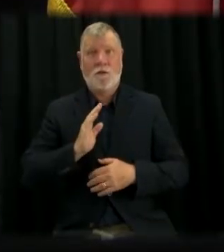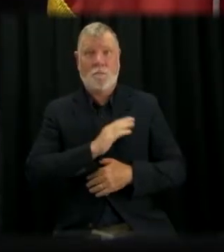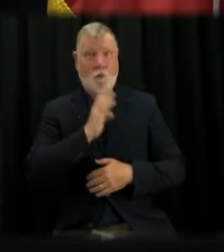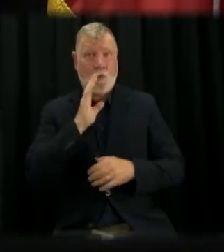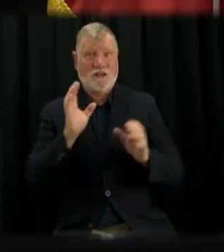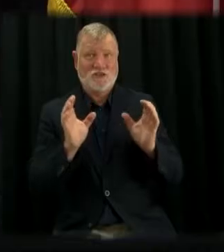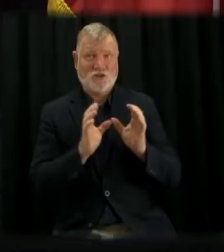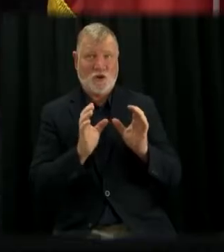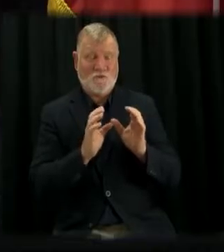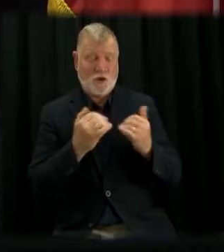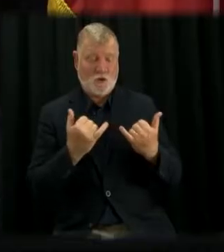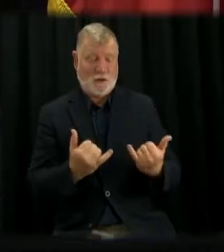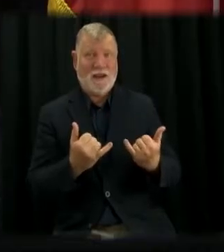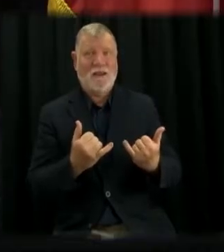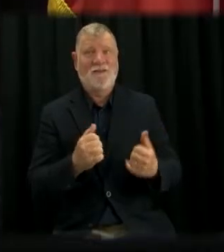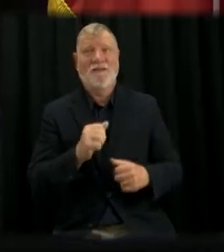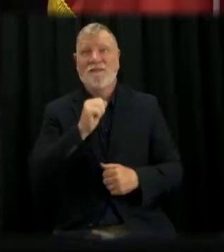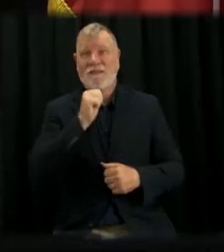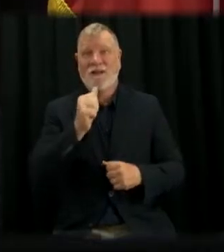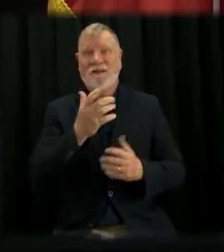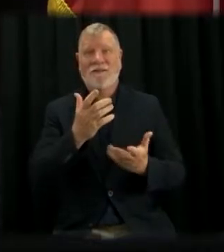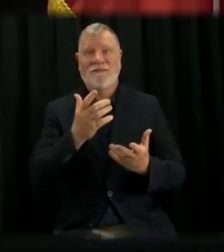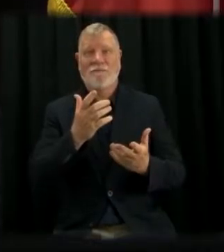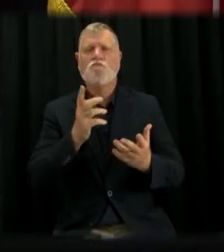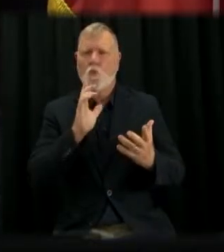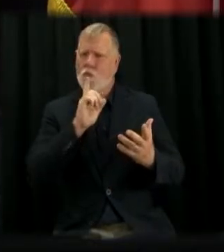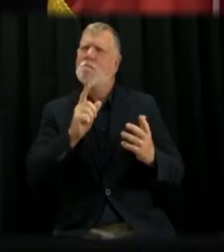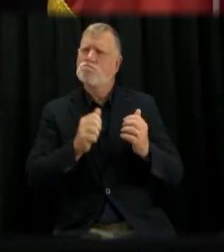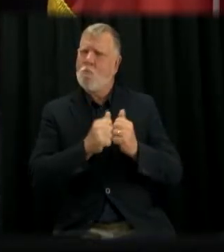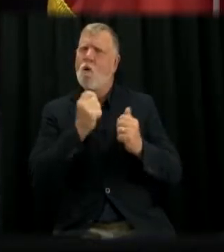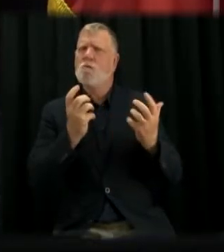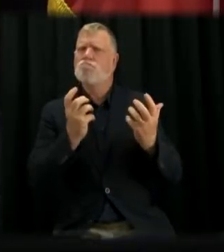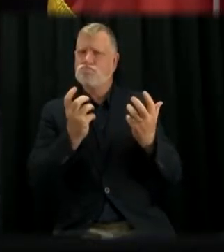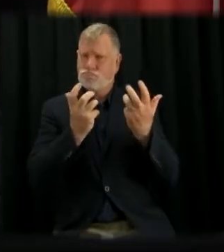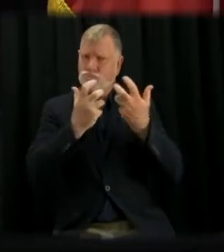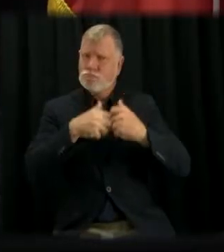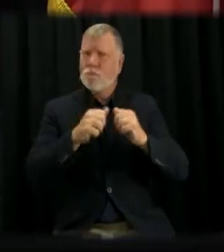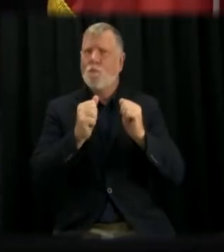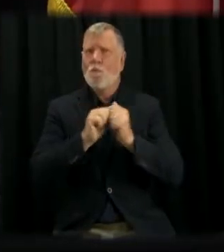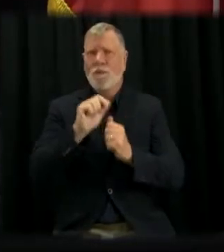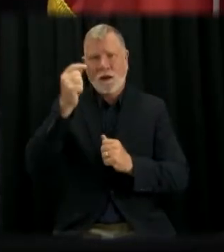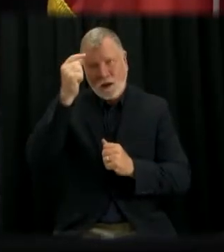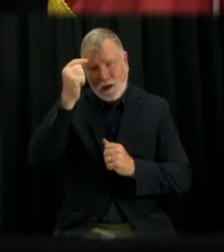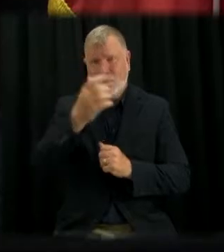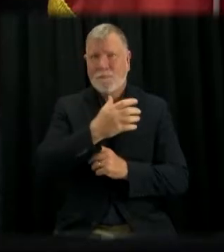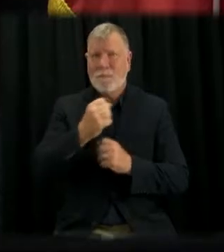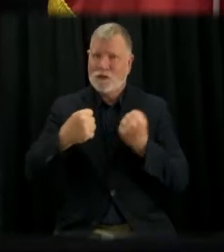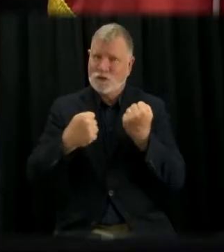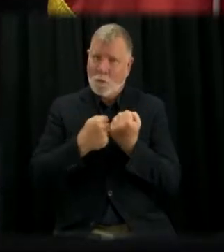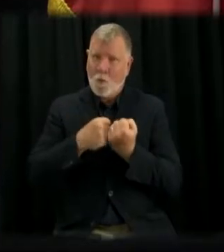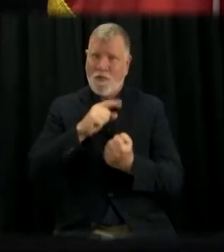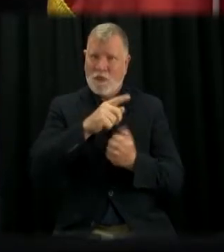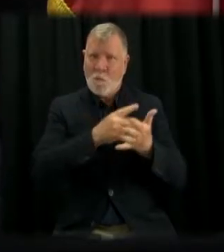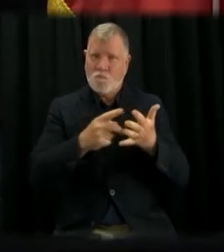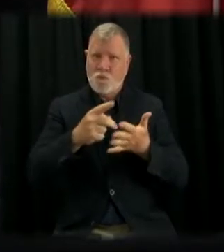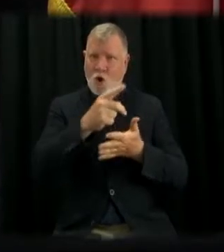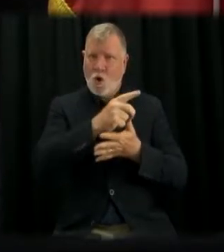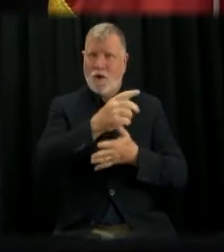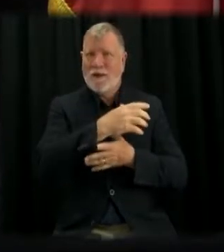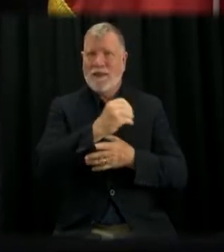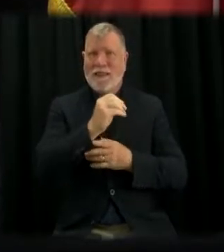que la Junta Fiscal va a certificar hoy está alineado con las propuestas, el presupuesto propuesto por el gobierno y